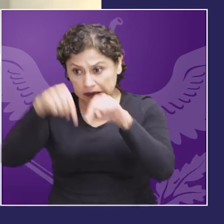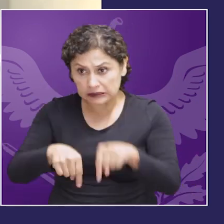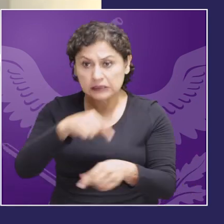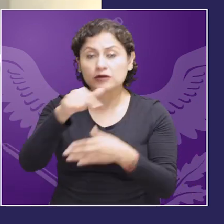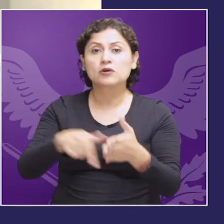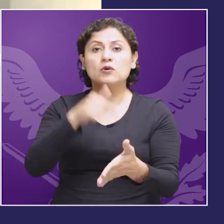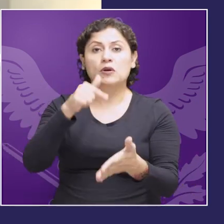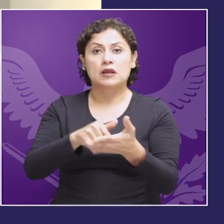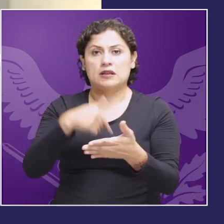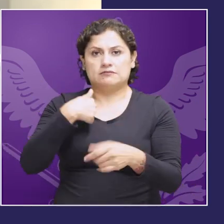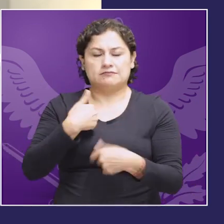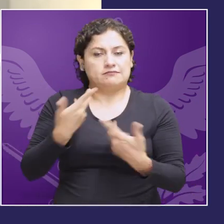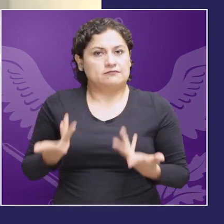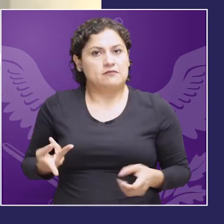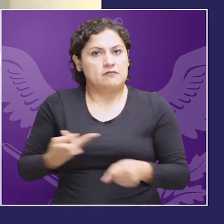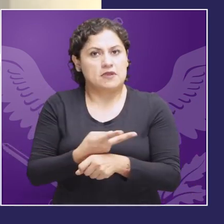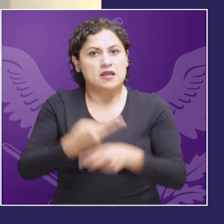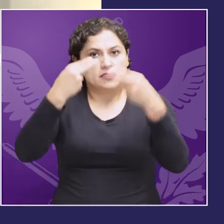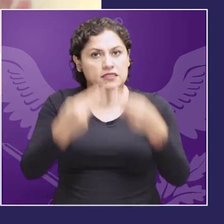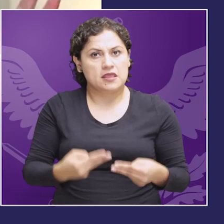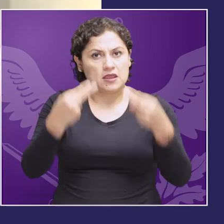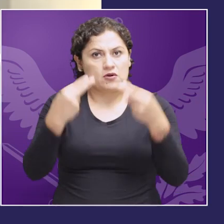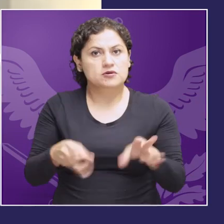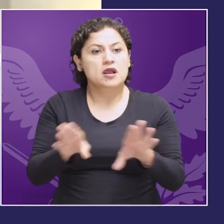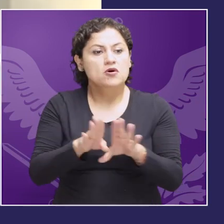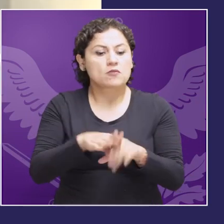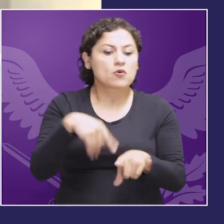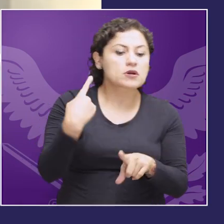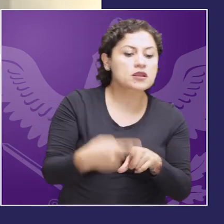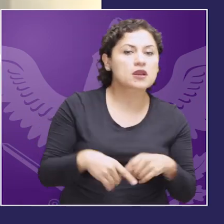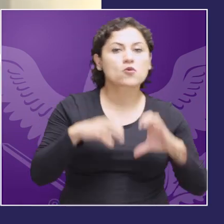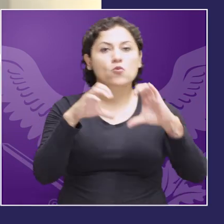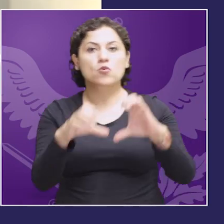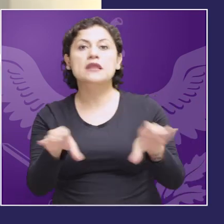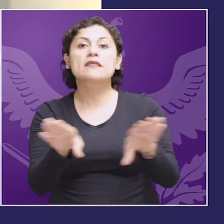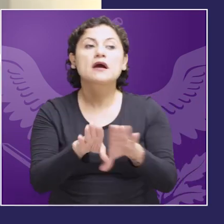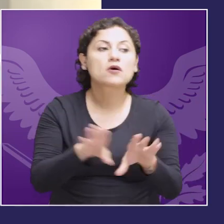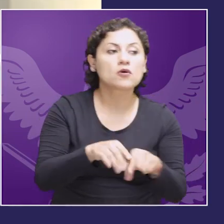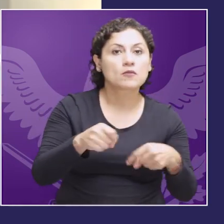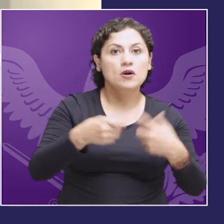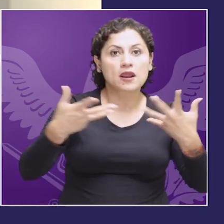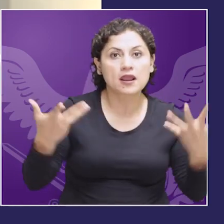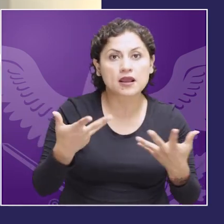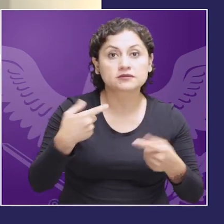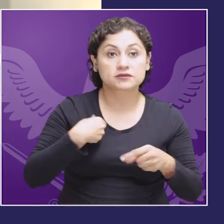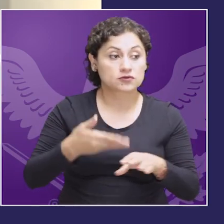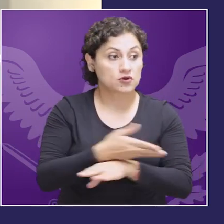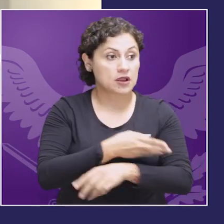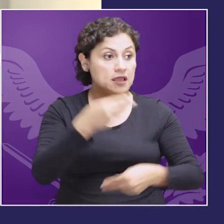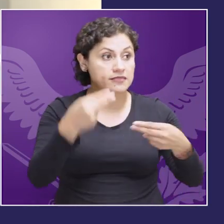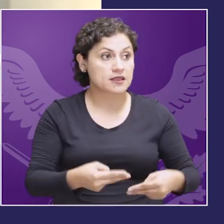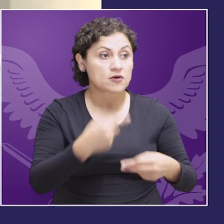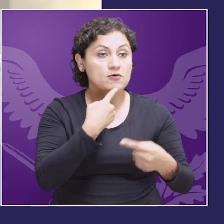yo tengo que suplicarle a mi marido para venir a estos espacios y no hago una negociación de vis a